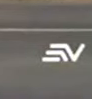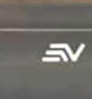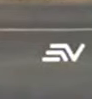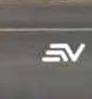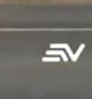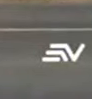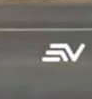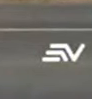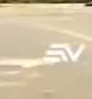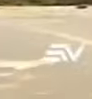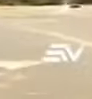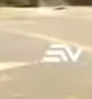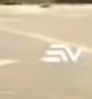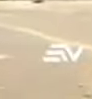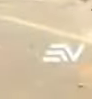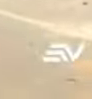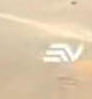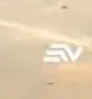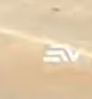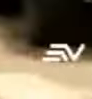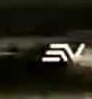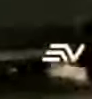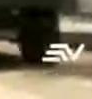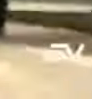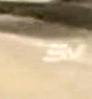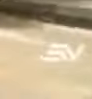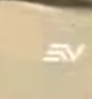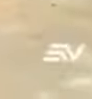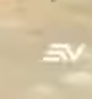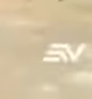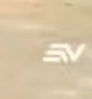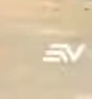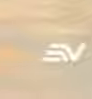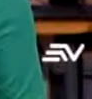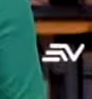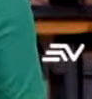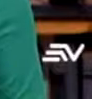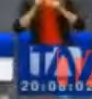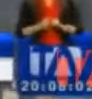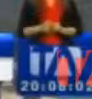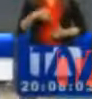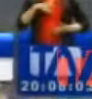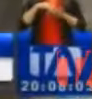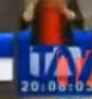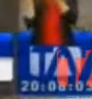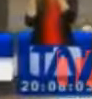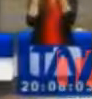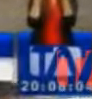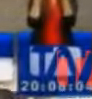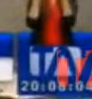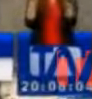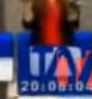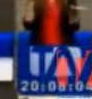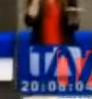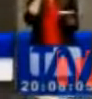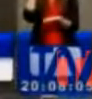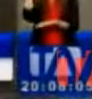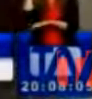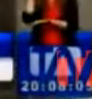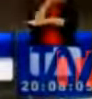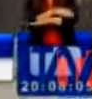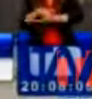advierten que si no hay una solución, sus manifestaciones podrían seguir. Colegio Montúfar se habían tomado la